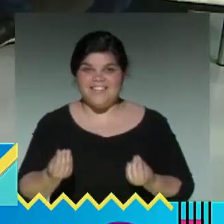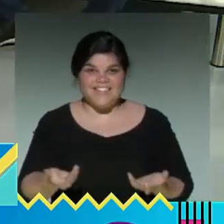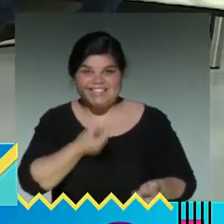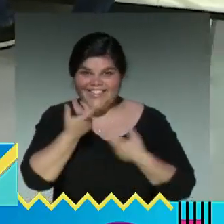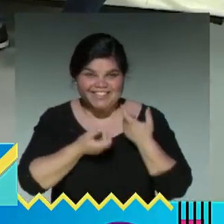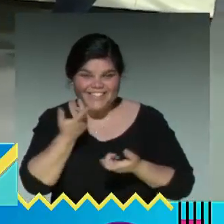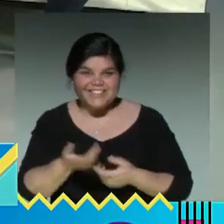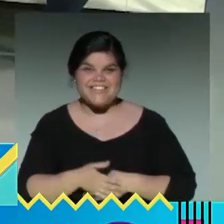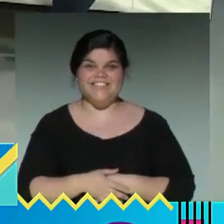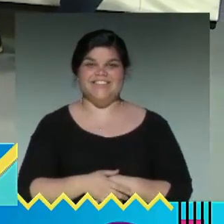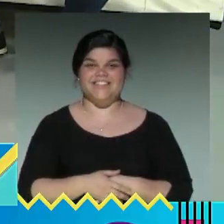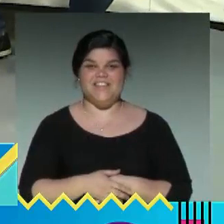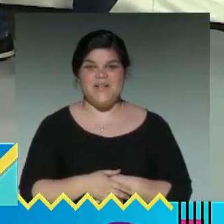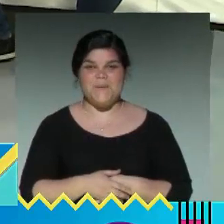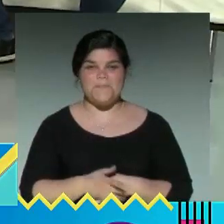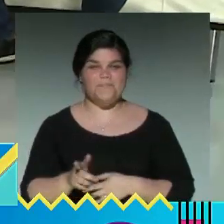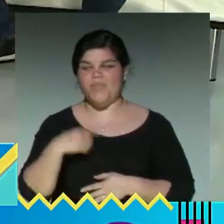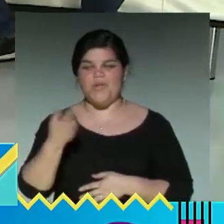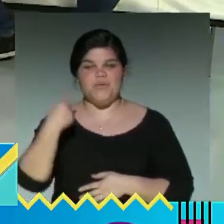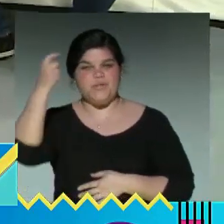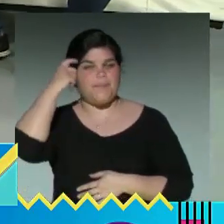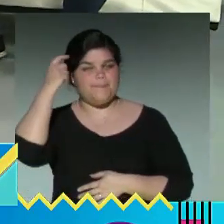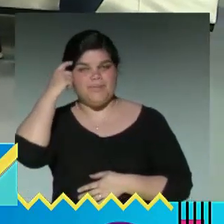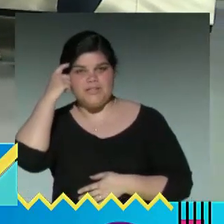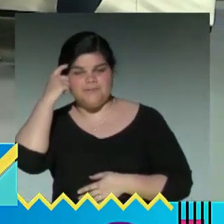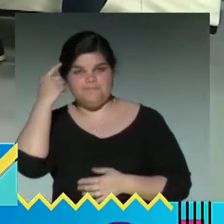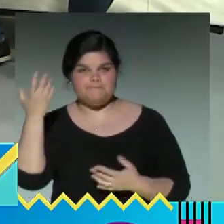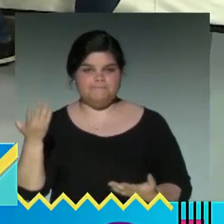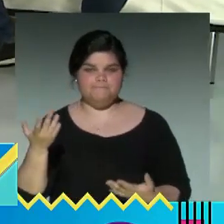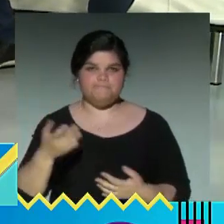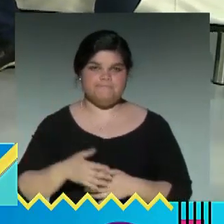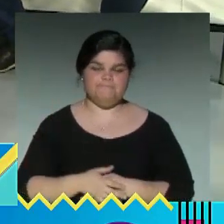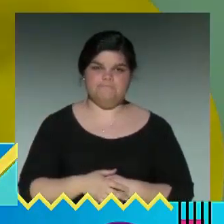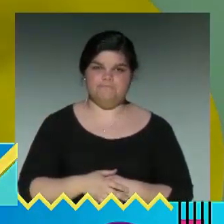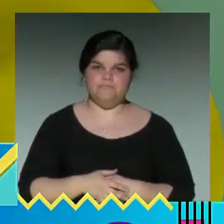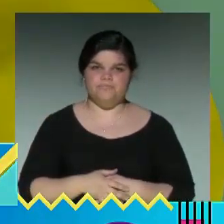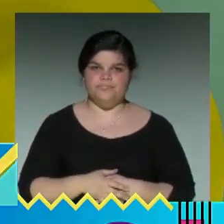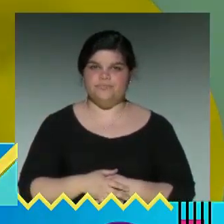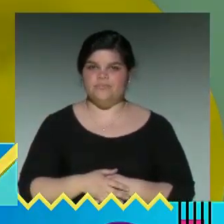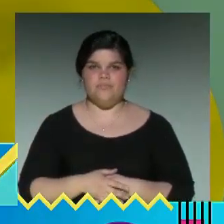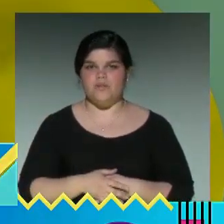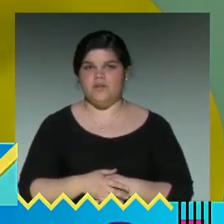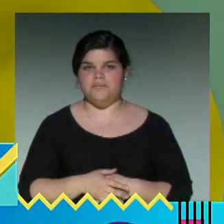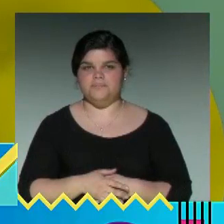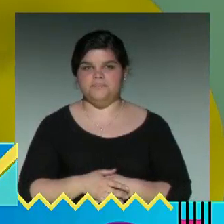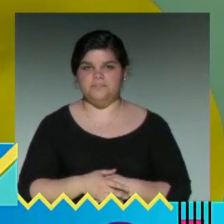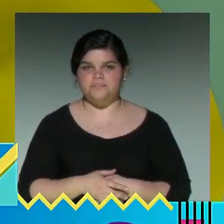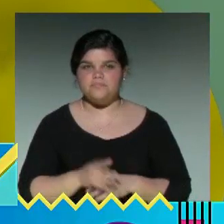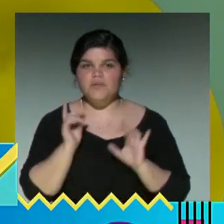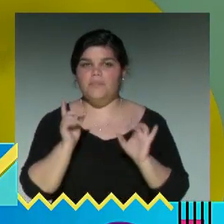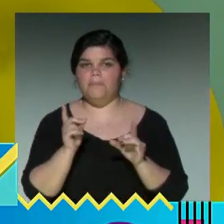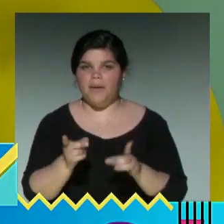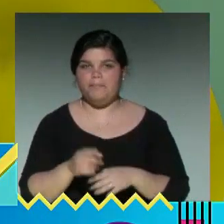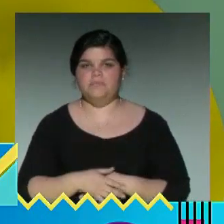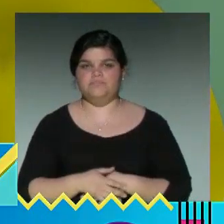No, bueno, yo creo que no podemos pensar si continuamos con esta línea de que no podemos hablar de una